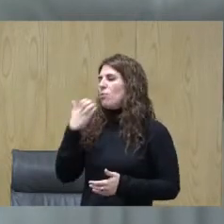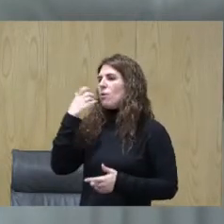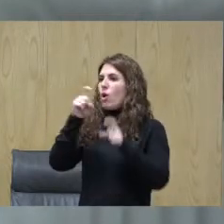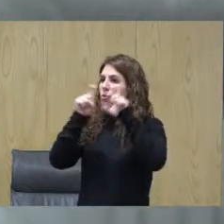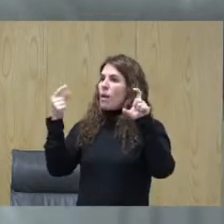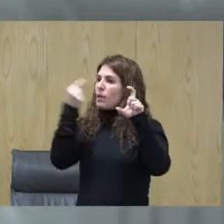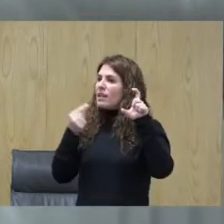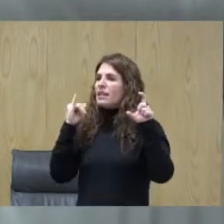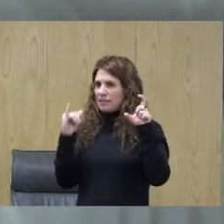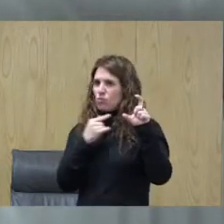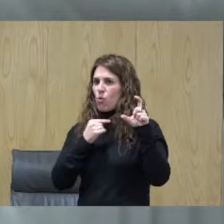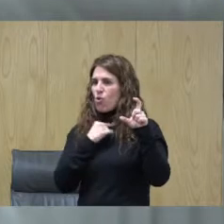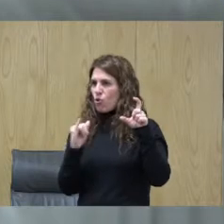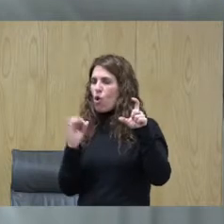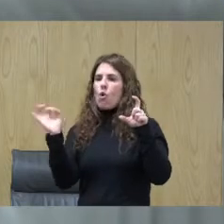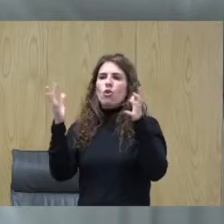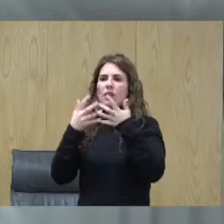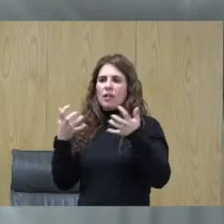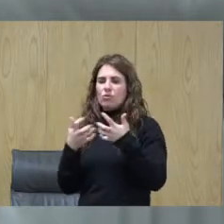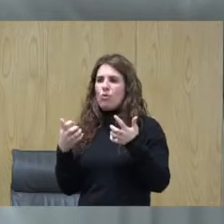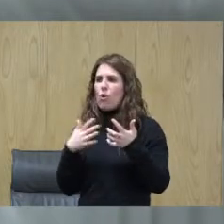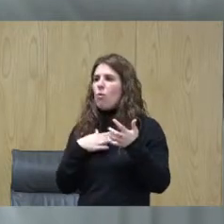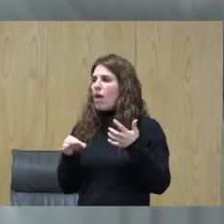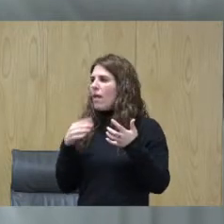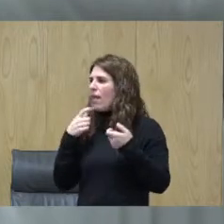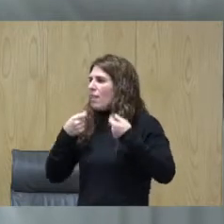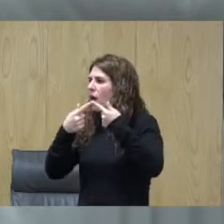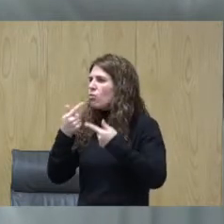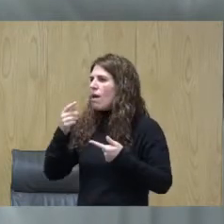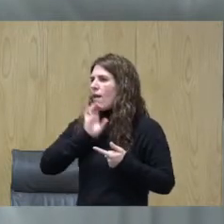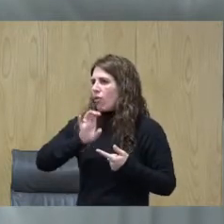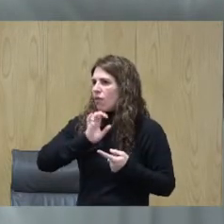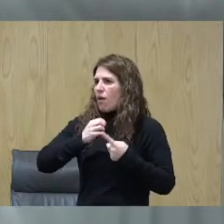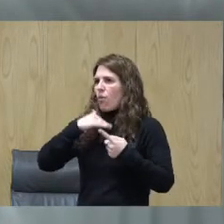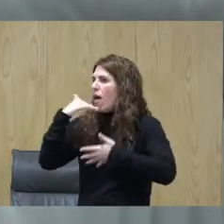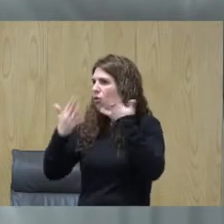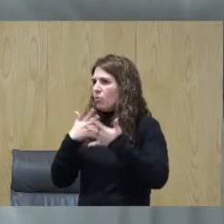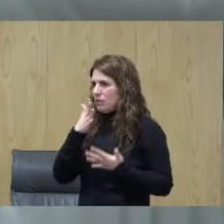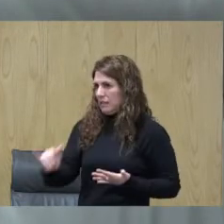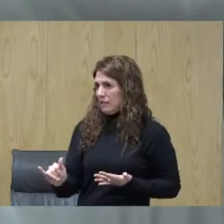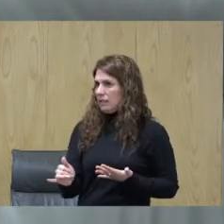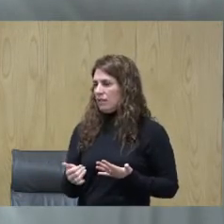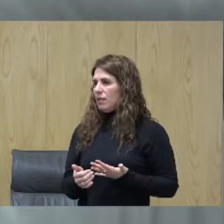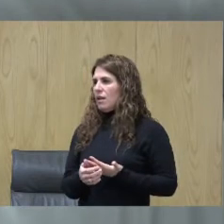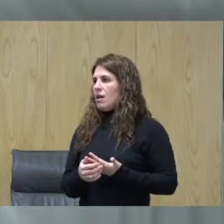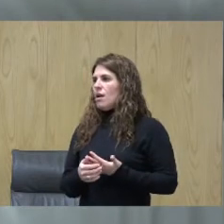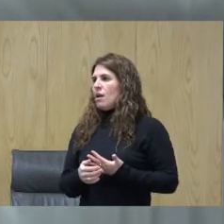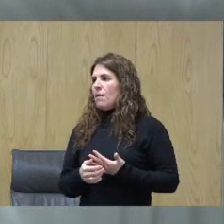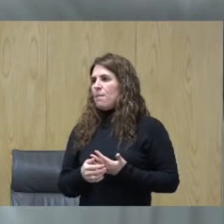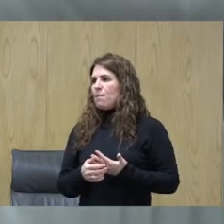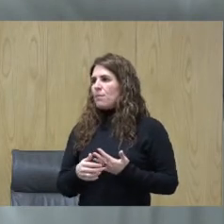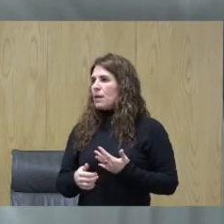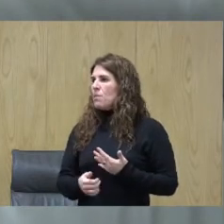sí. O algún texto que podamos poner algo, una anécdota, pues sí. Es decir, y eso además, lo que vemos que